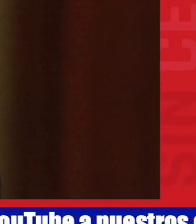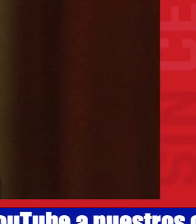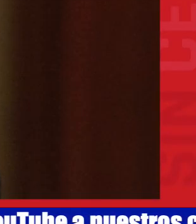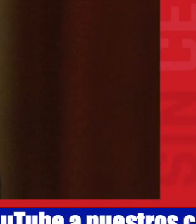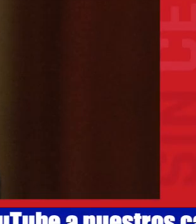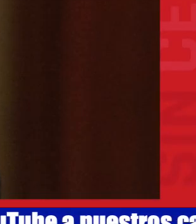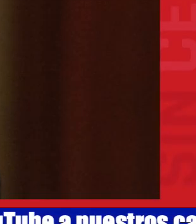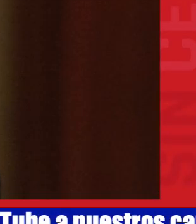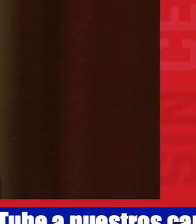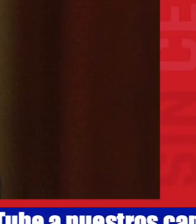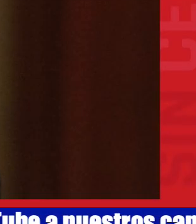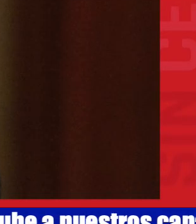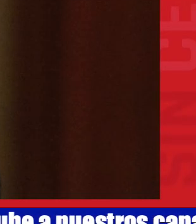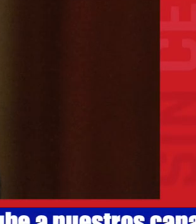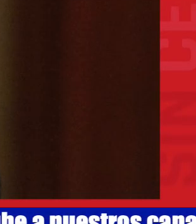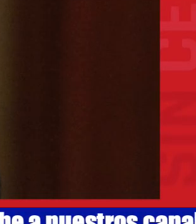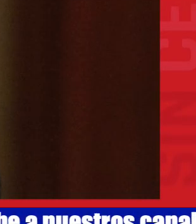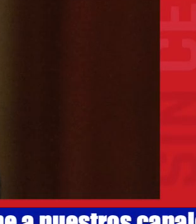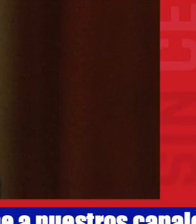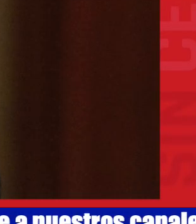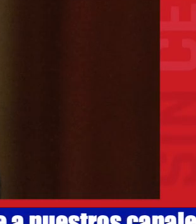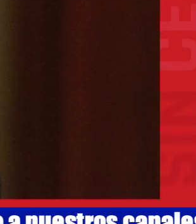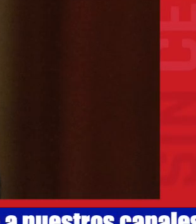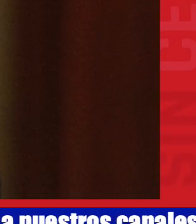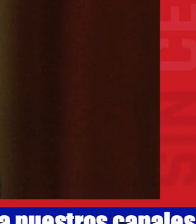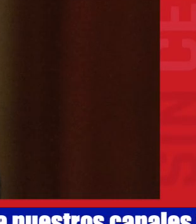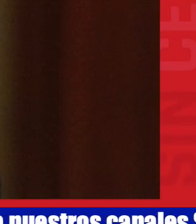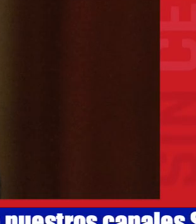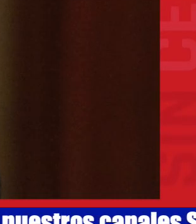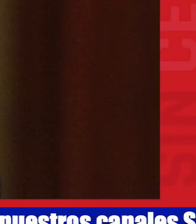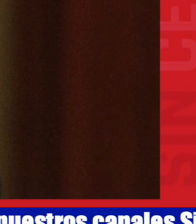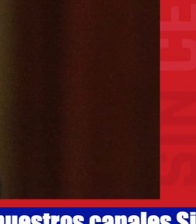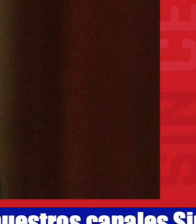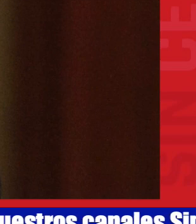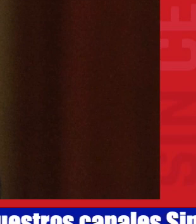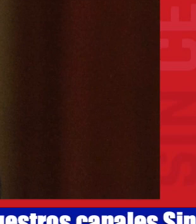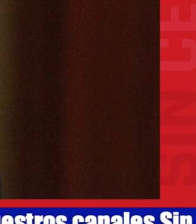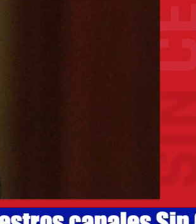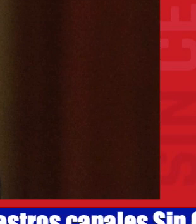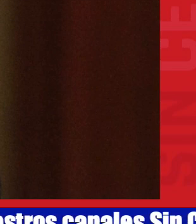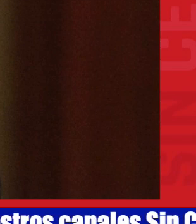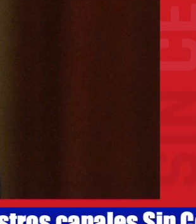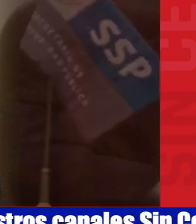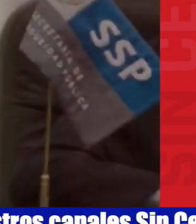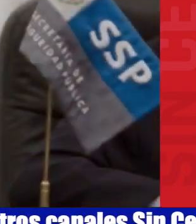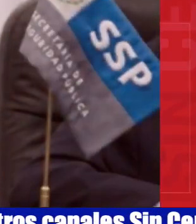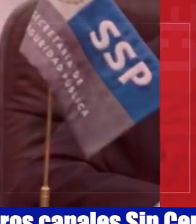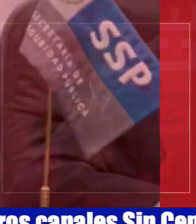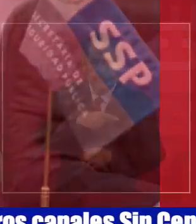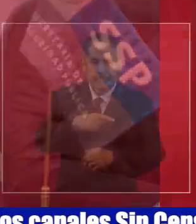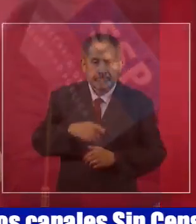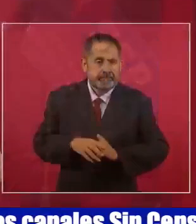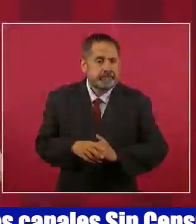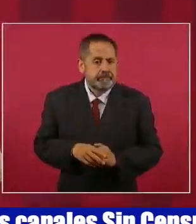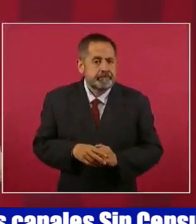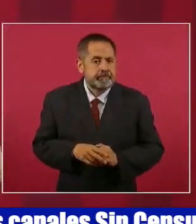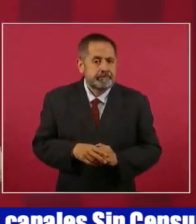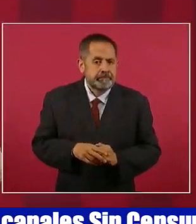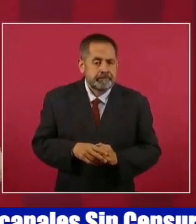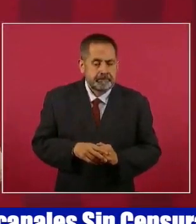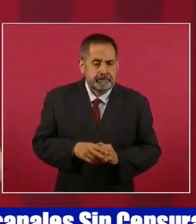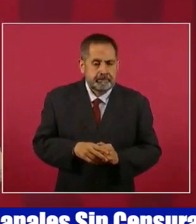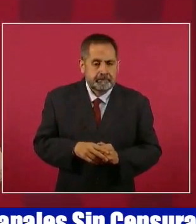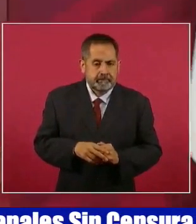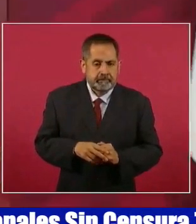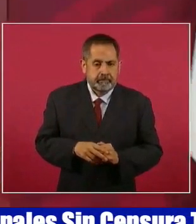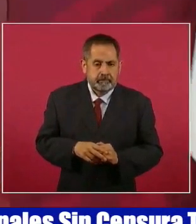quieren resolver con cámaras. Y bueno, después en esta, le sigo diciendo, sígale, don David, en esta